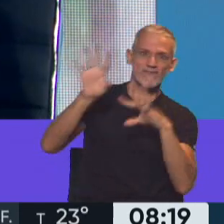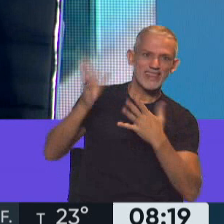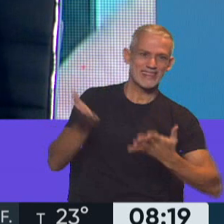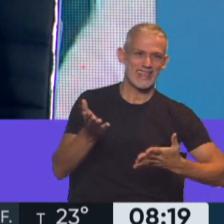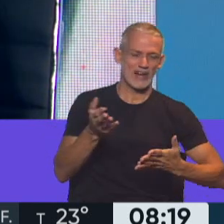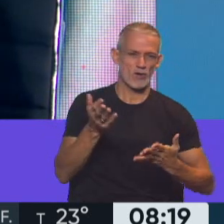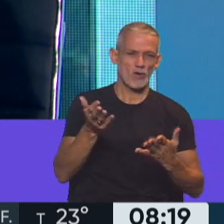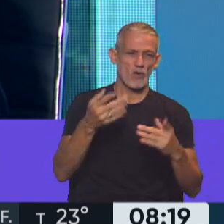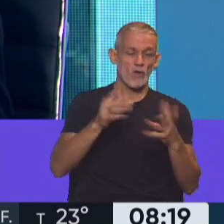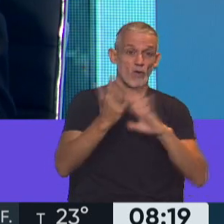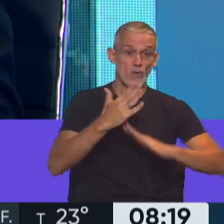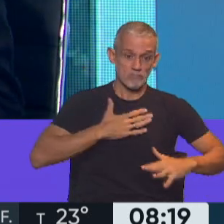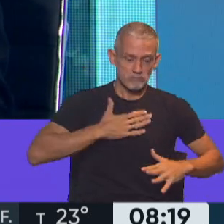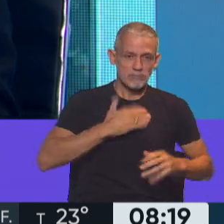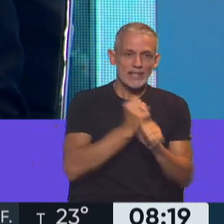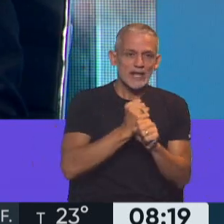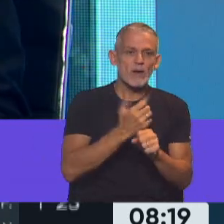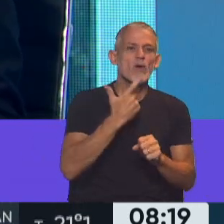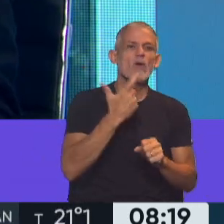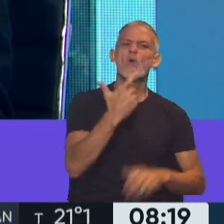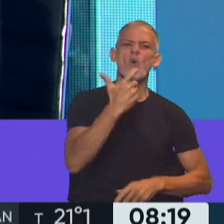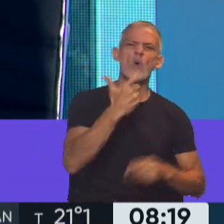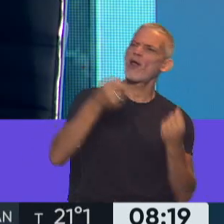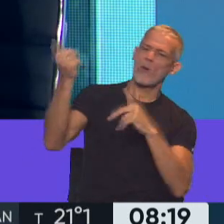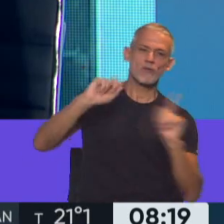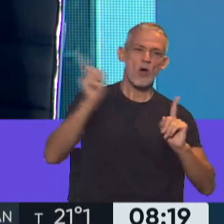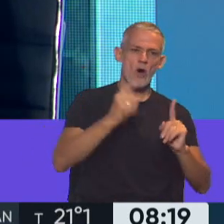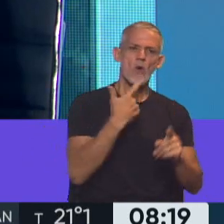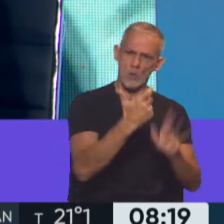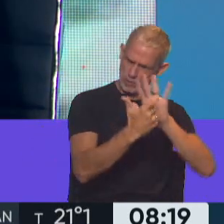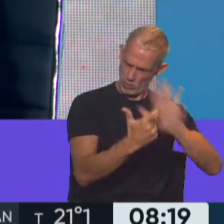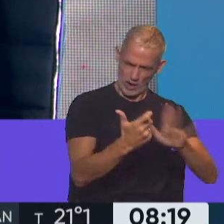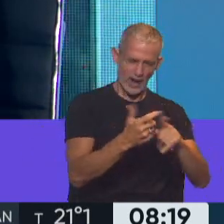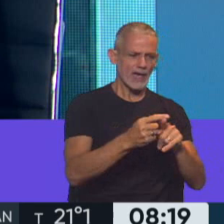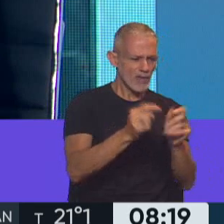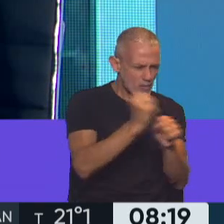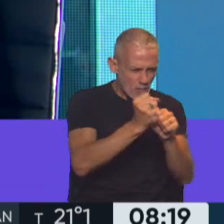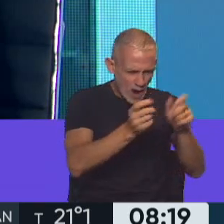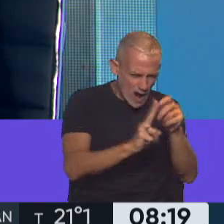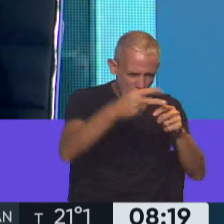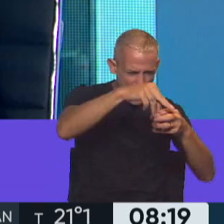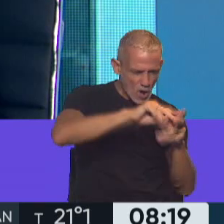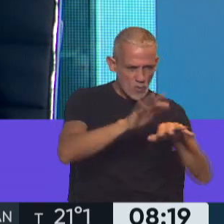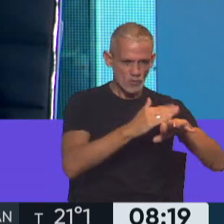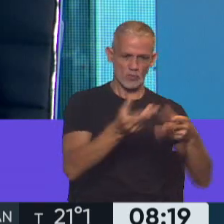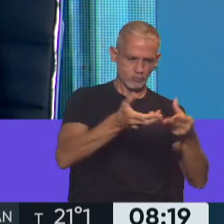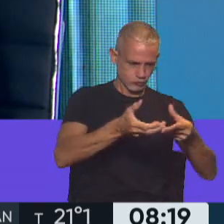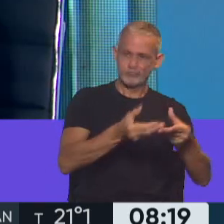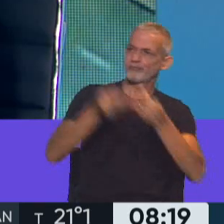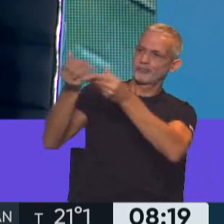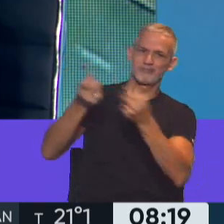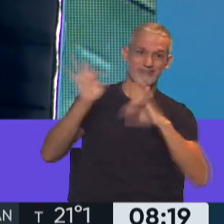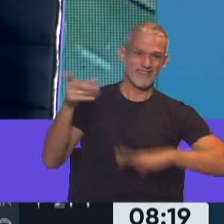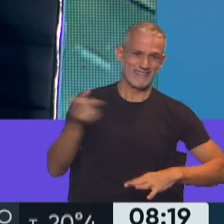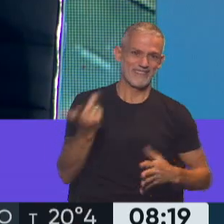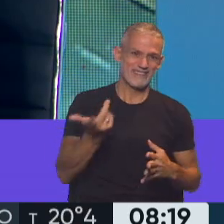justamente manufactura y quizás menos commodity, ¿no? Y que esos commodity quedan justamente para el proceso productivo necesario para generar